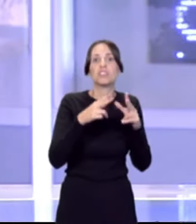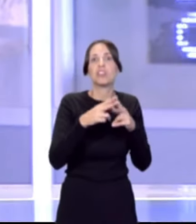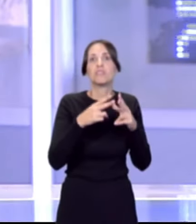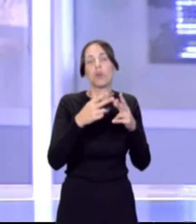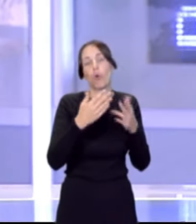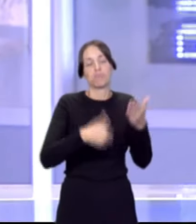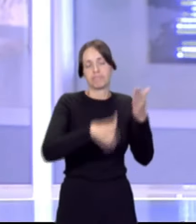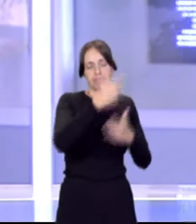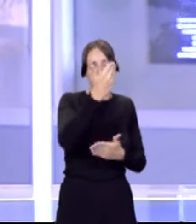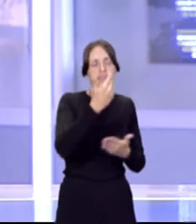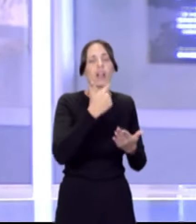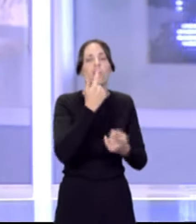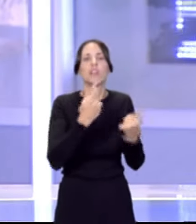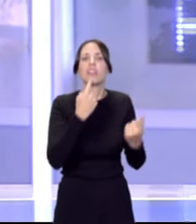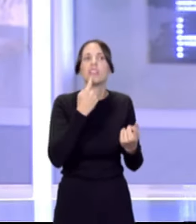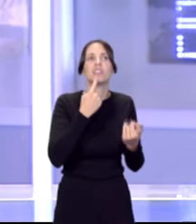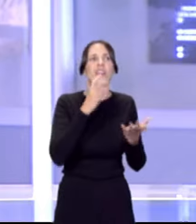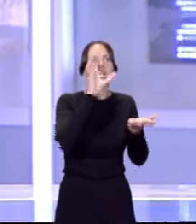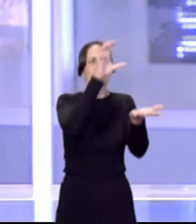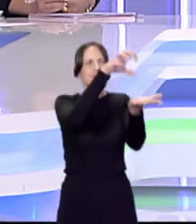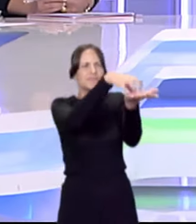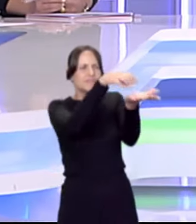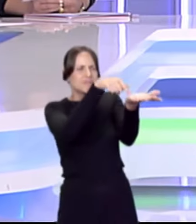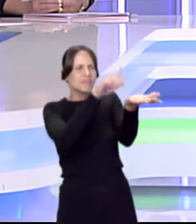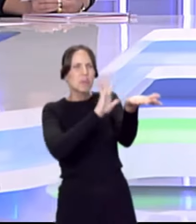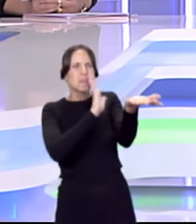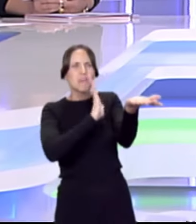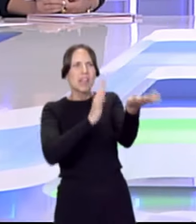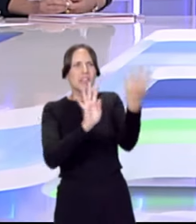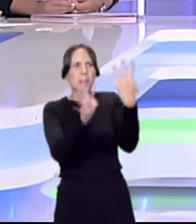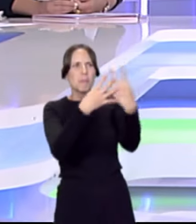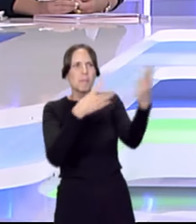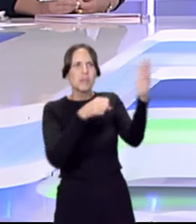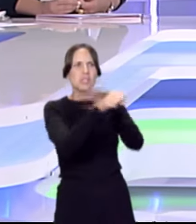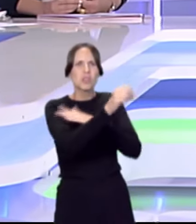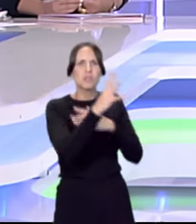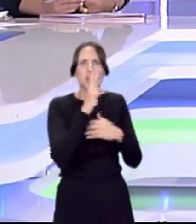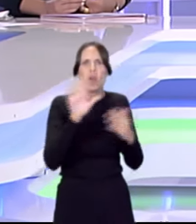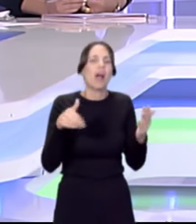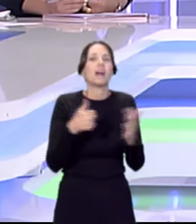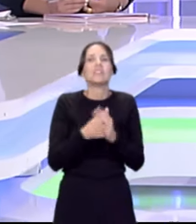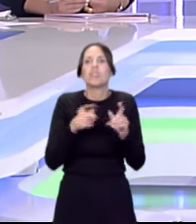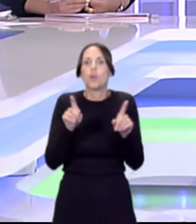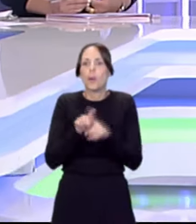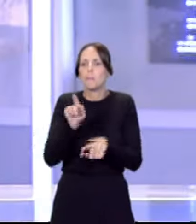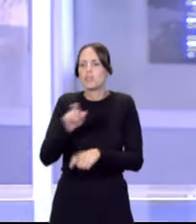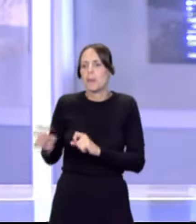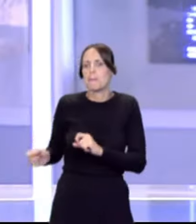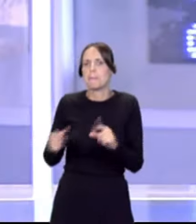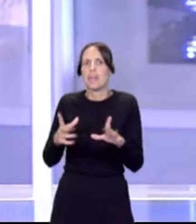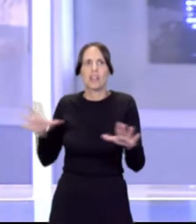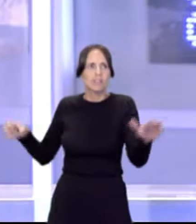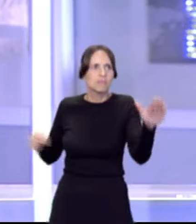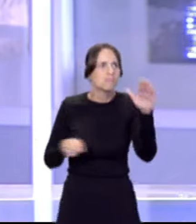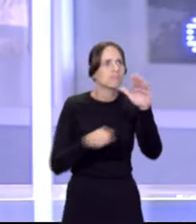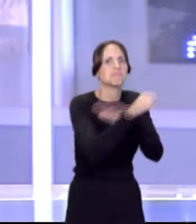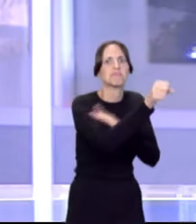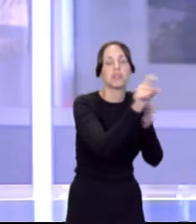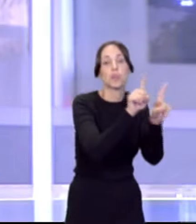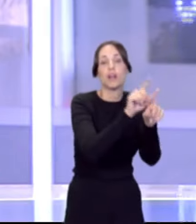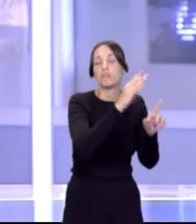parecen prisiones, ¿no? Es decir, porque además incluso los sueltan ahí en esas deportaciones masivas a los migrantes, no salen, se convierten en